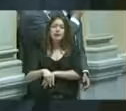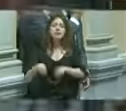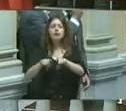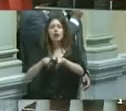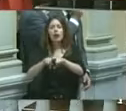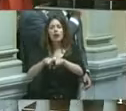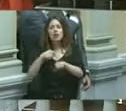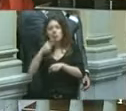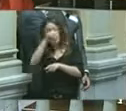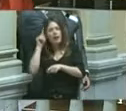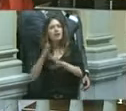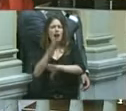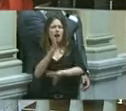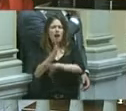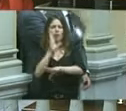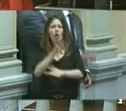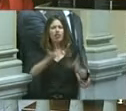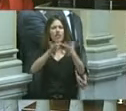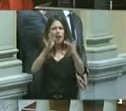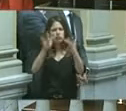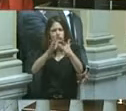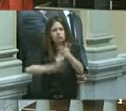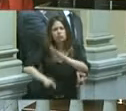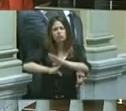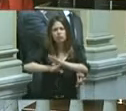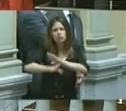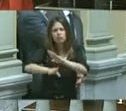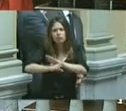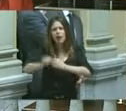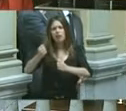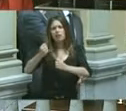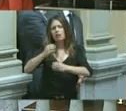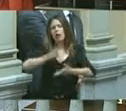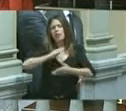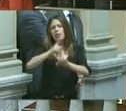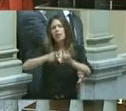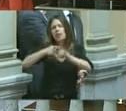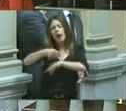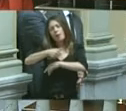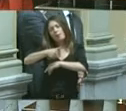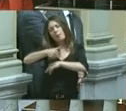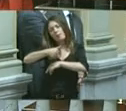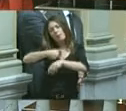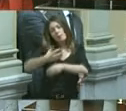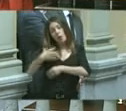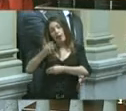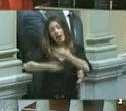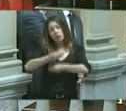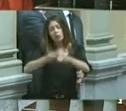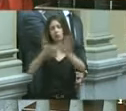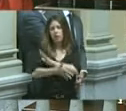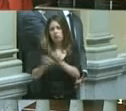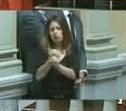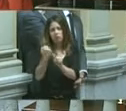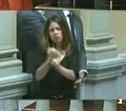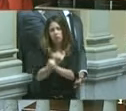Madrid, porque la cercanía, el contacto permanente y la capacidad de acordar con el Ejecutivo de España serán nuestros mejores aliados. Asturias